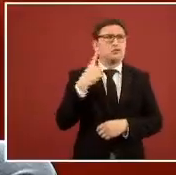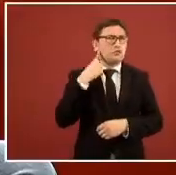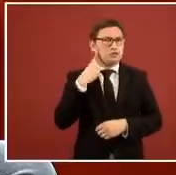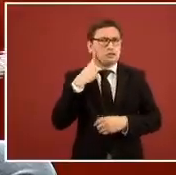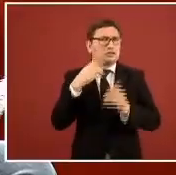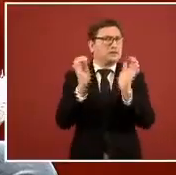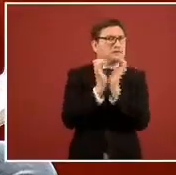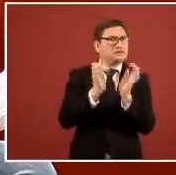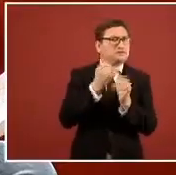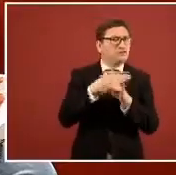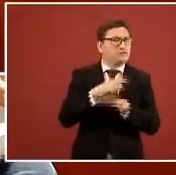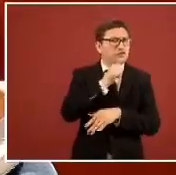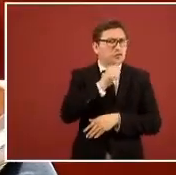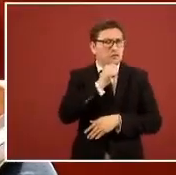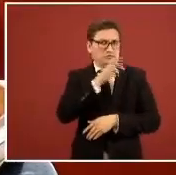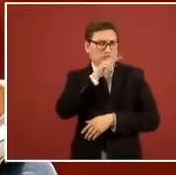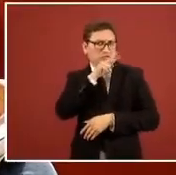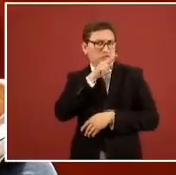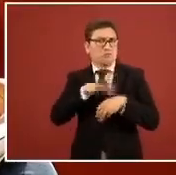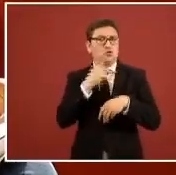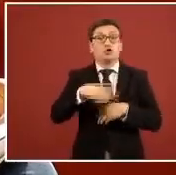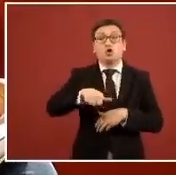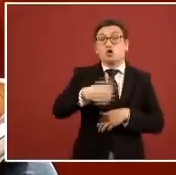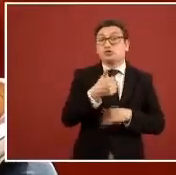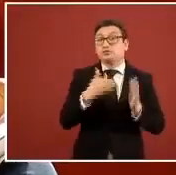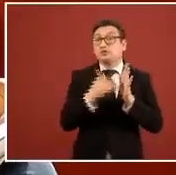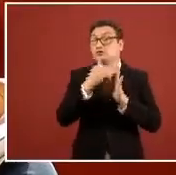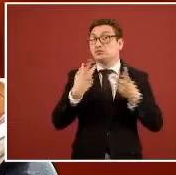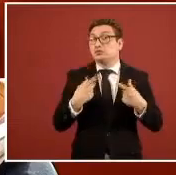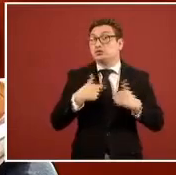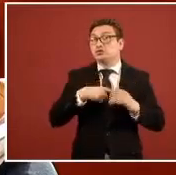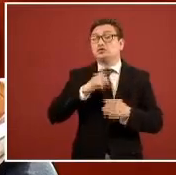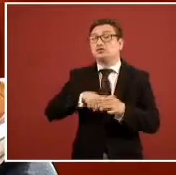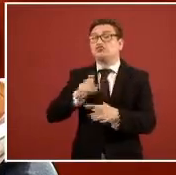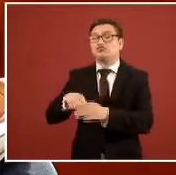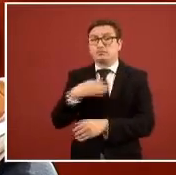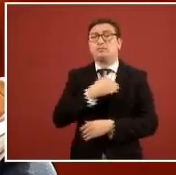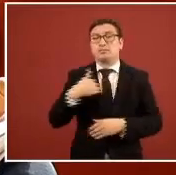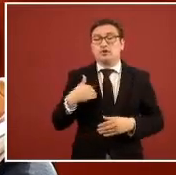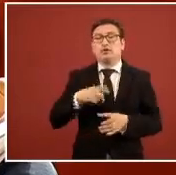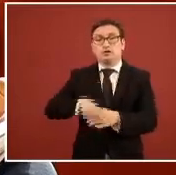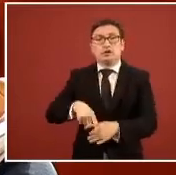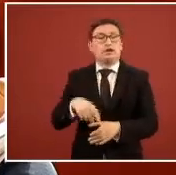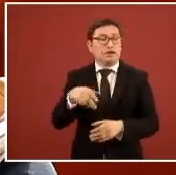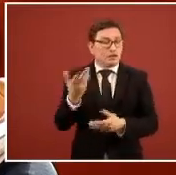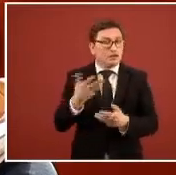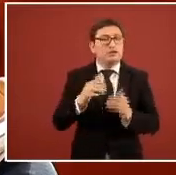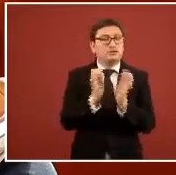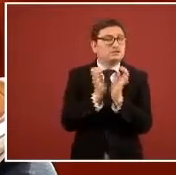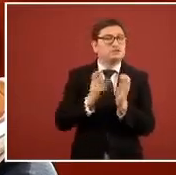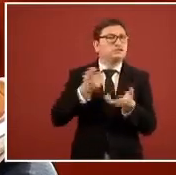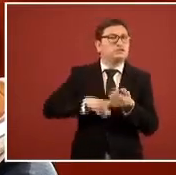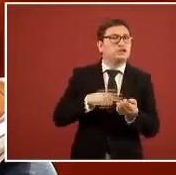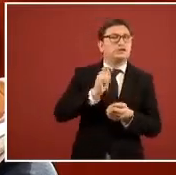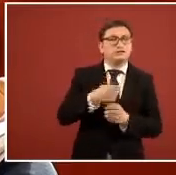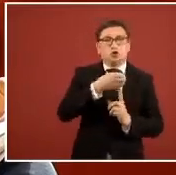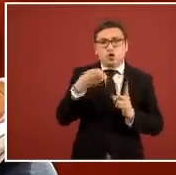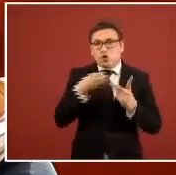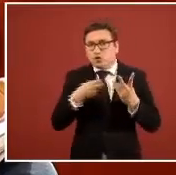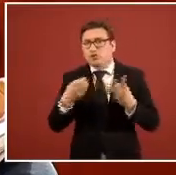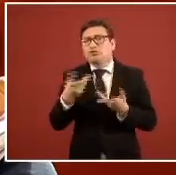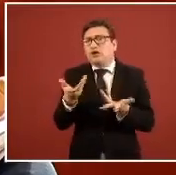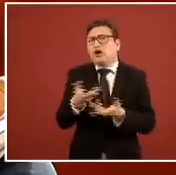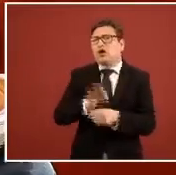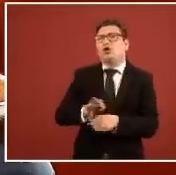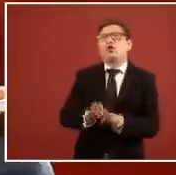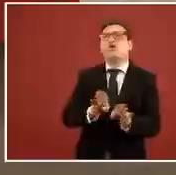del ISSSTE y preocupa porque son más de 11 millones que están afiliados al ISSSTE y saber qué es lo que están haciendo precisamente para sus